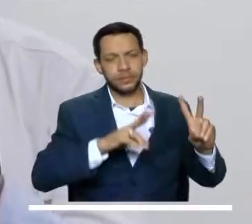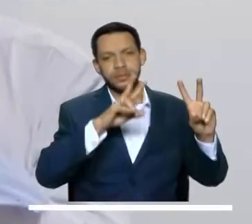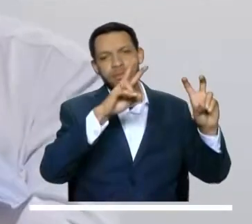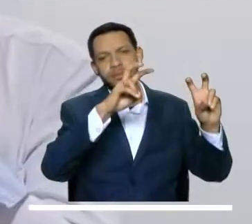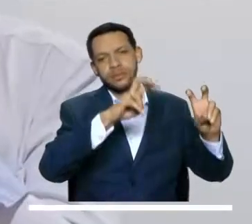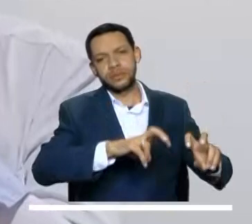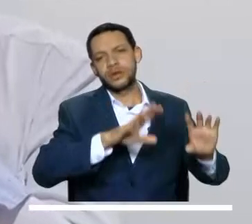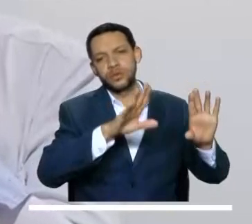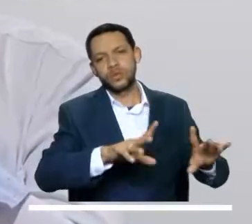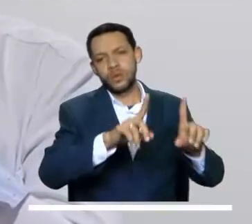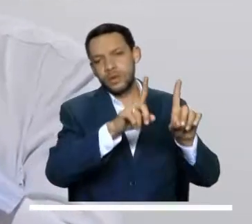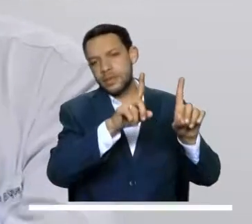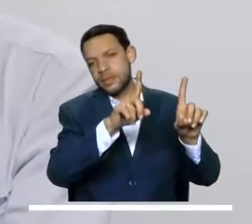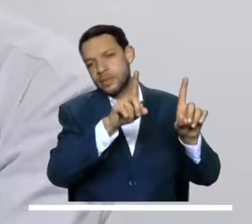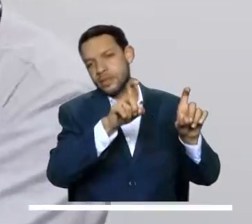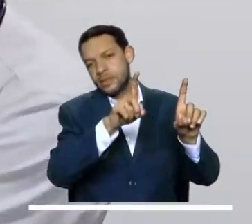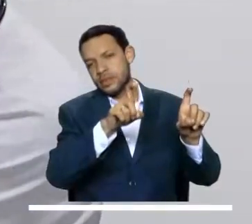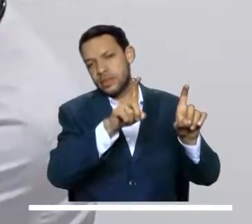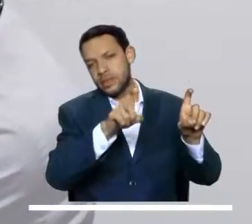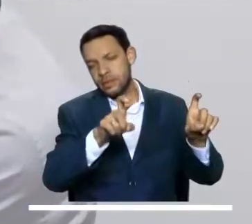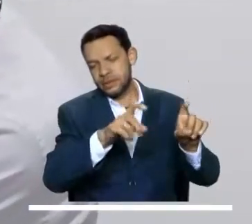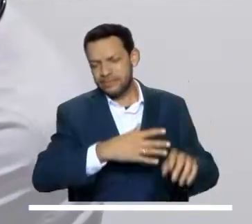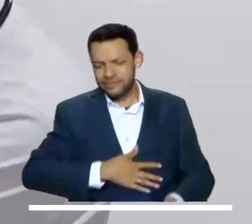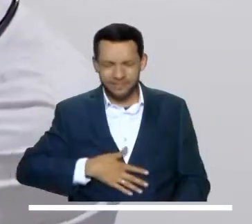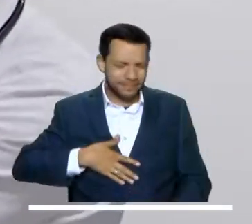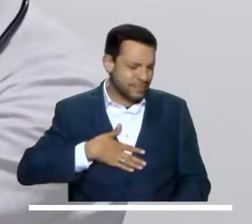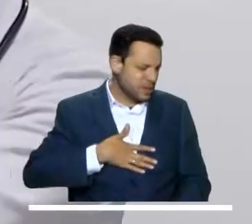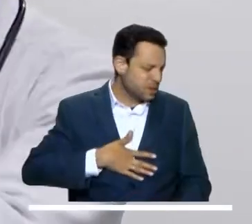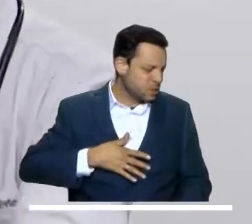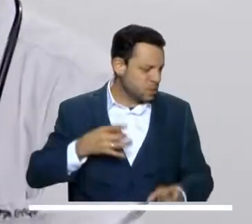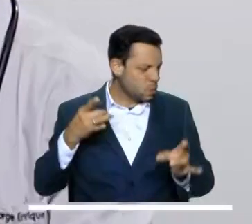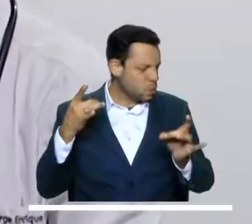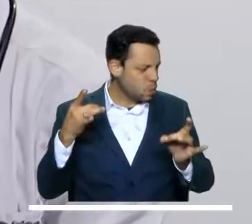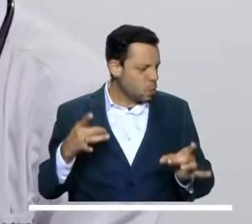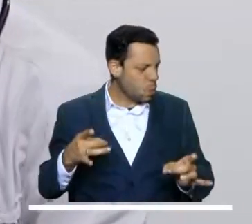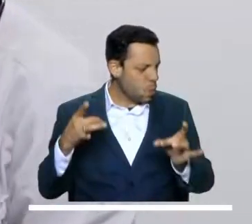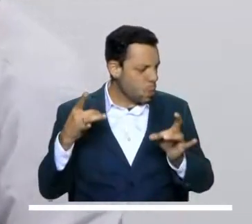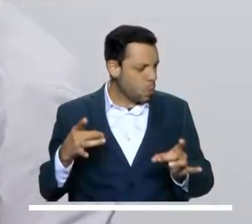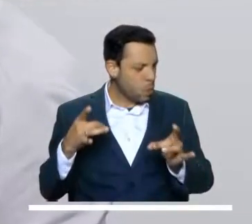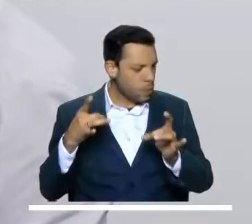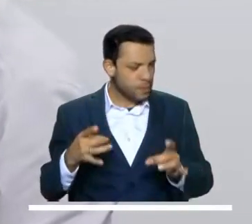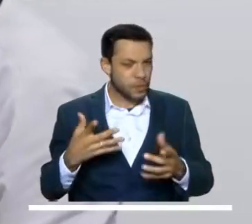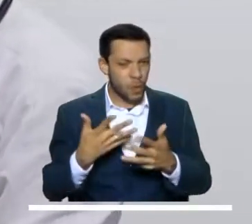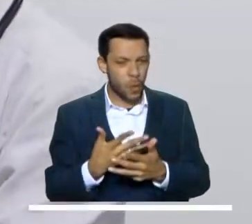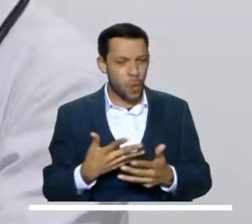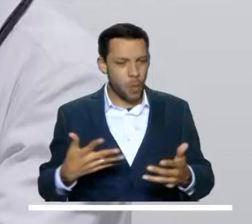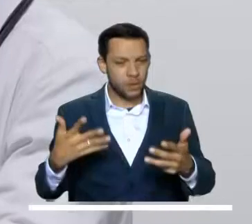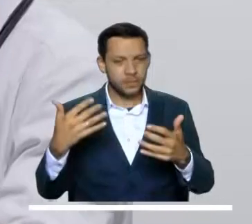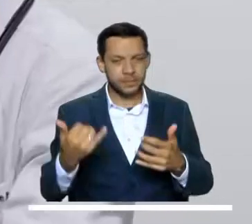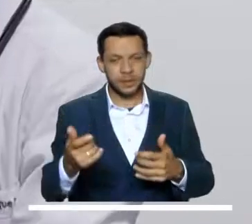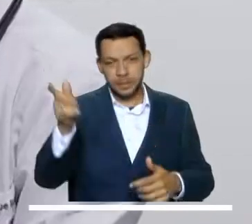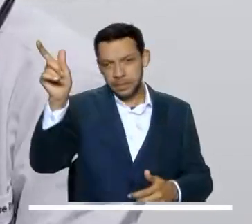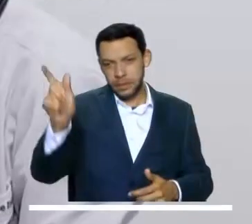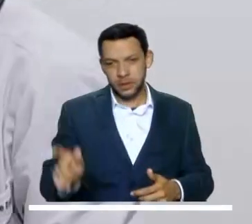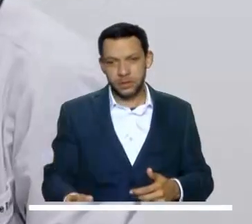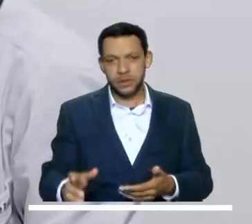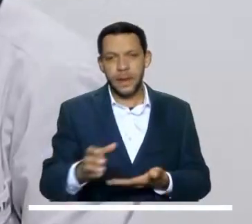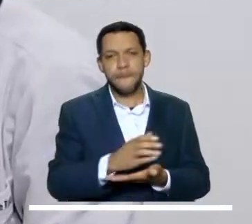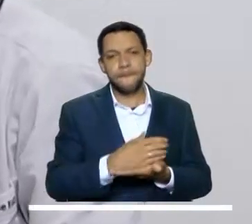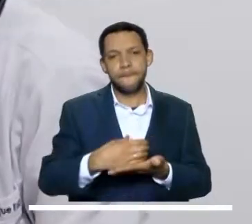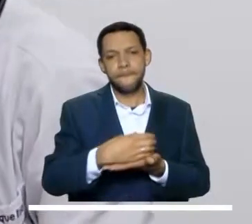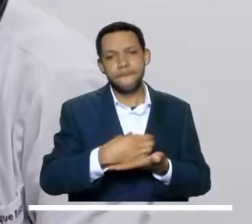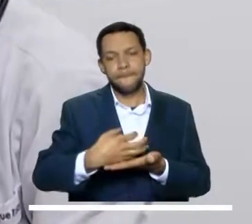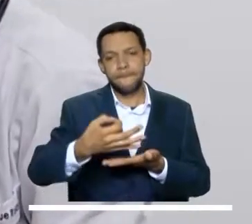Rojas, porque uno dice, pues dolor abdominal, y cuando yo abro este abdomen uno encuentra una gran cantidad de cosas. Lo común es que la persona vaya a una droguería y se come